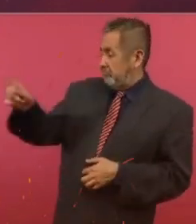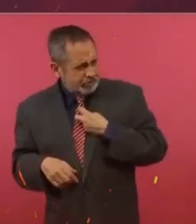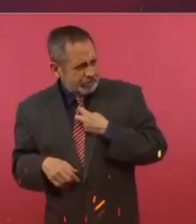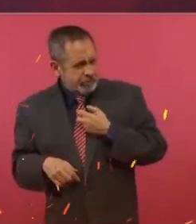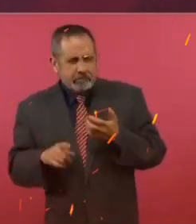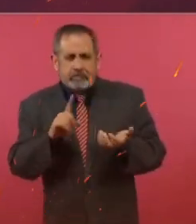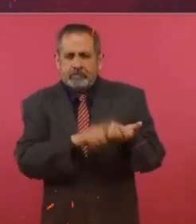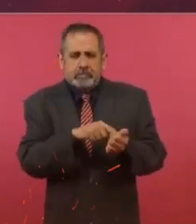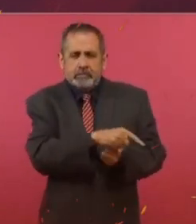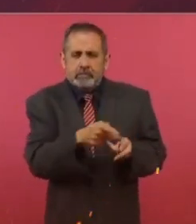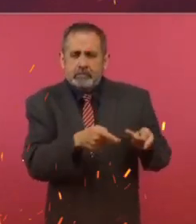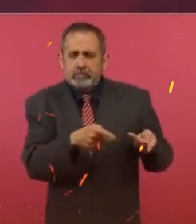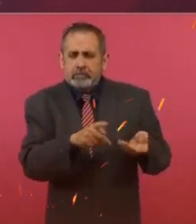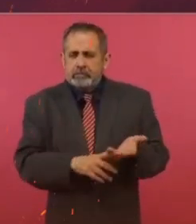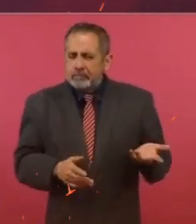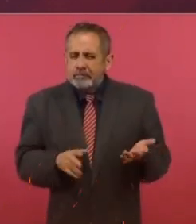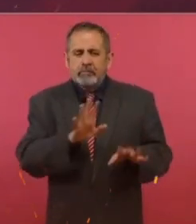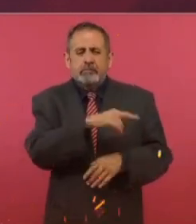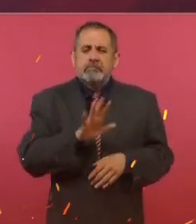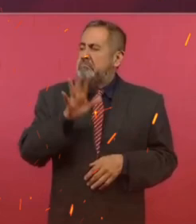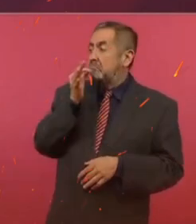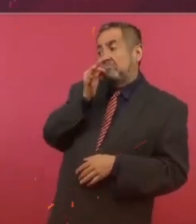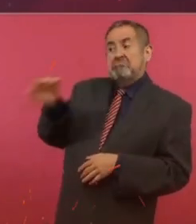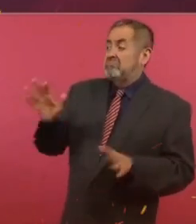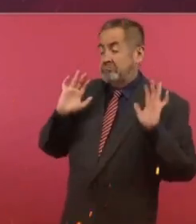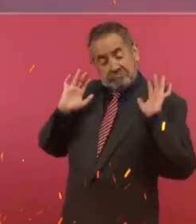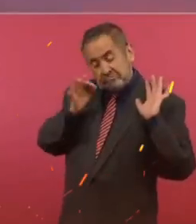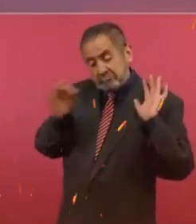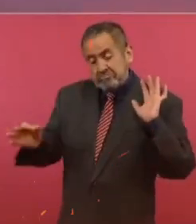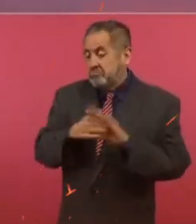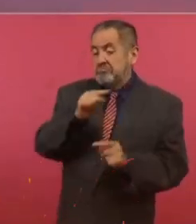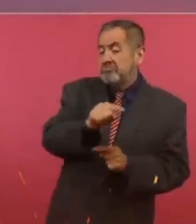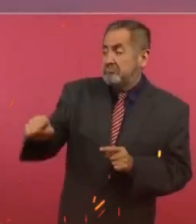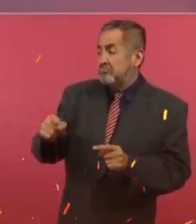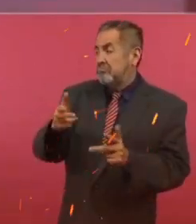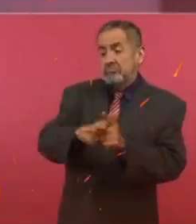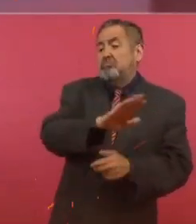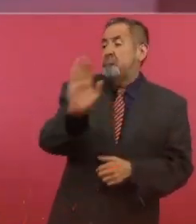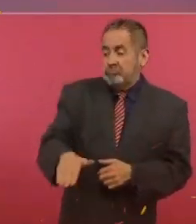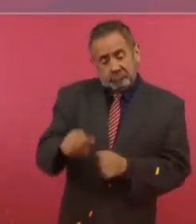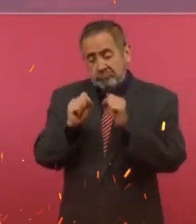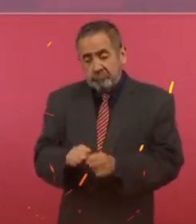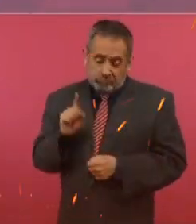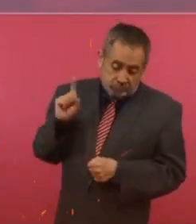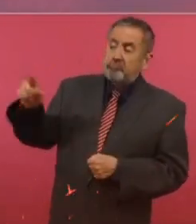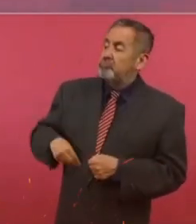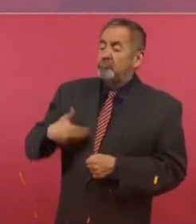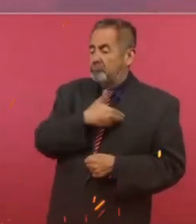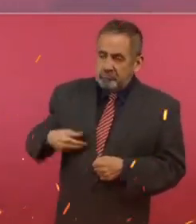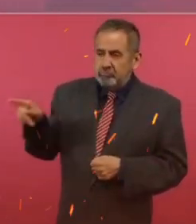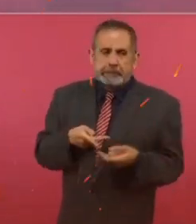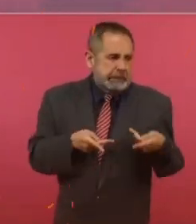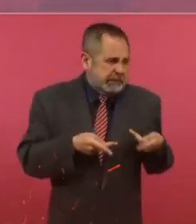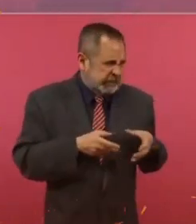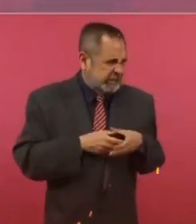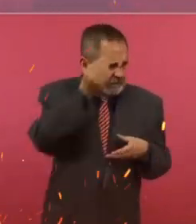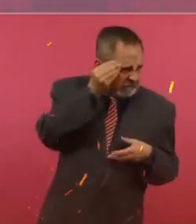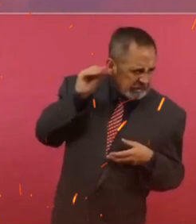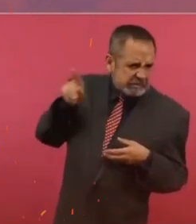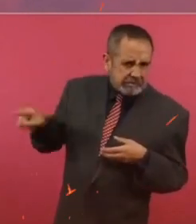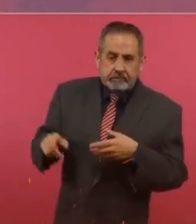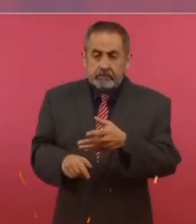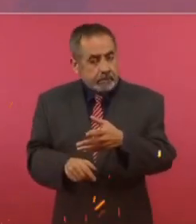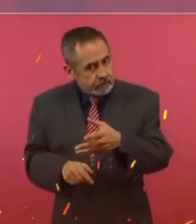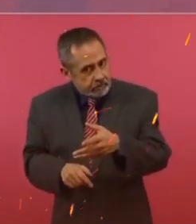sucediera, el pronosticar de que va a haber un crimen y que el presidente va a ser el responsable. Y todo